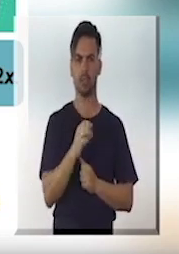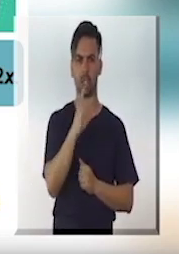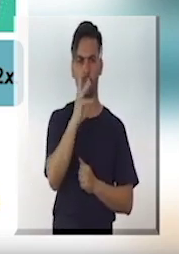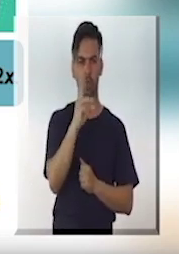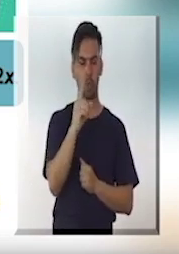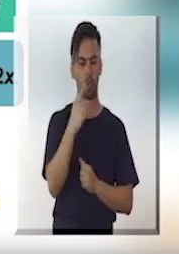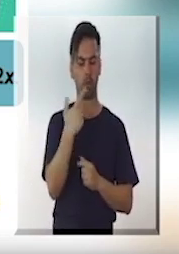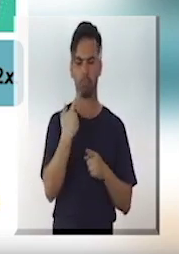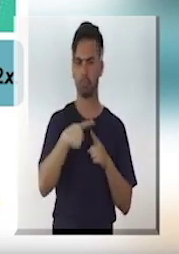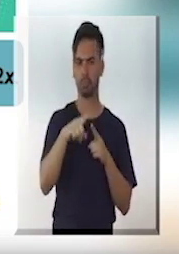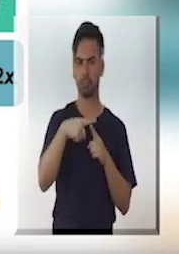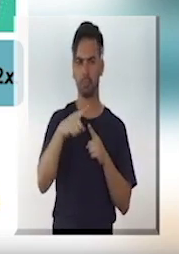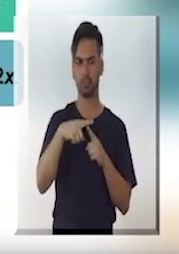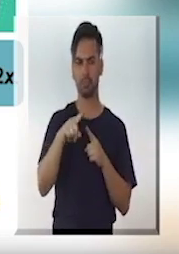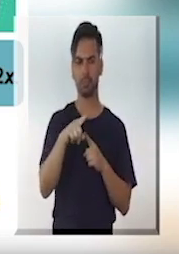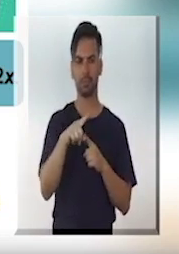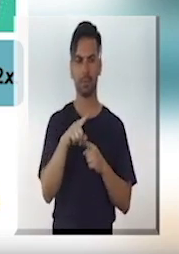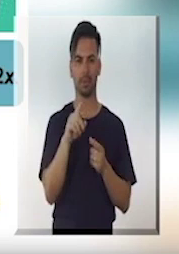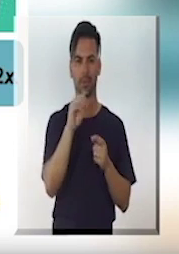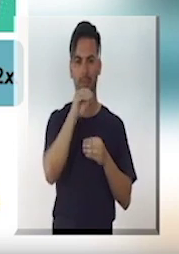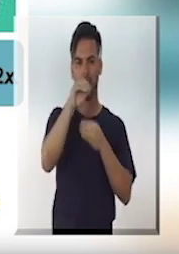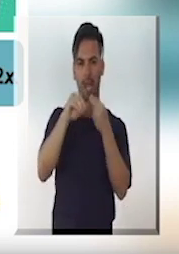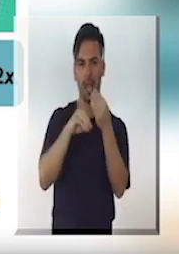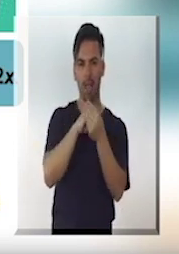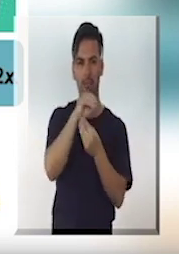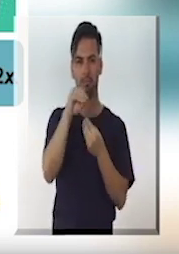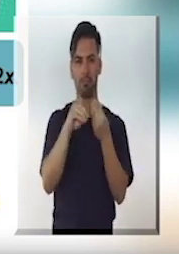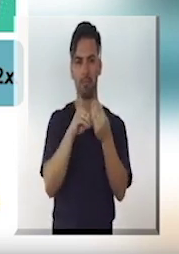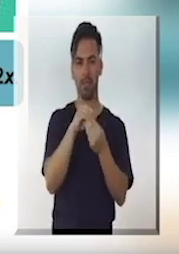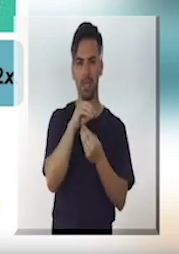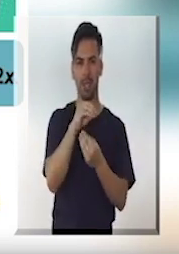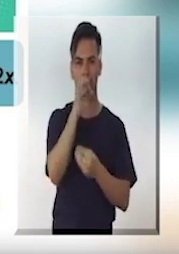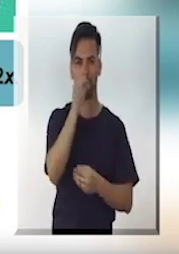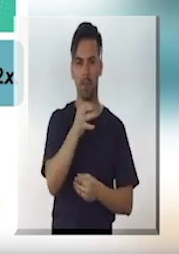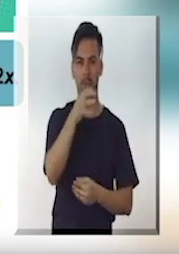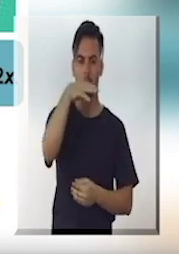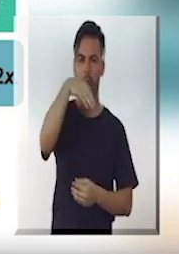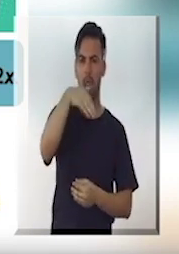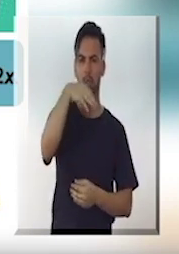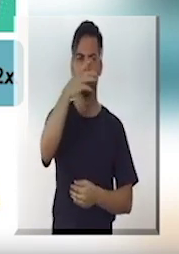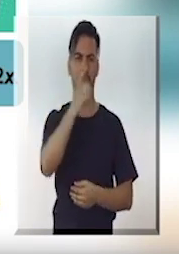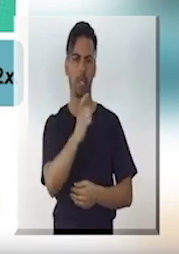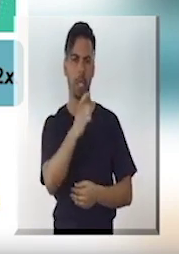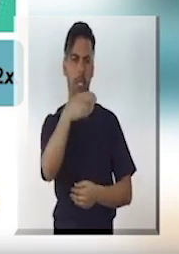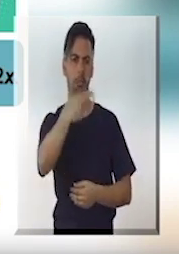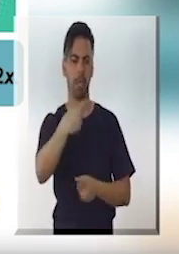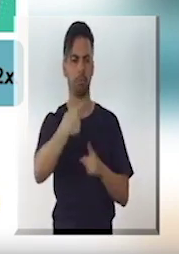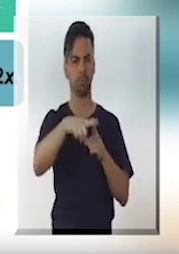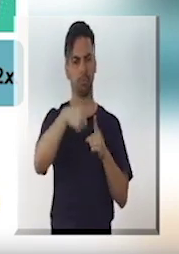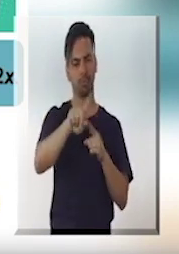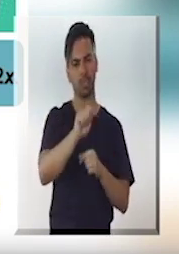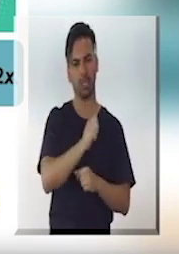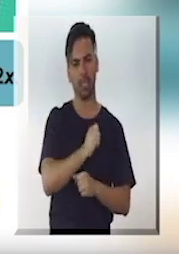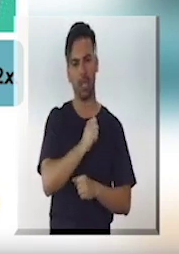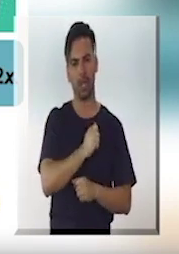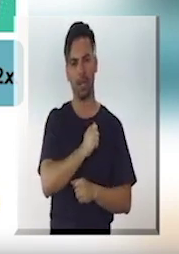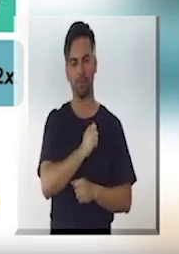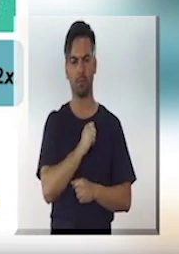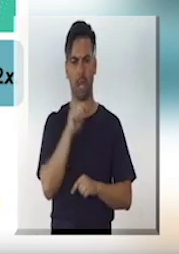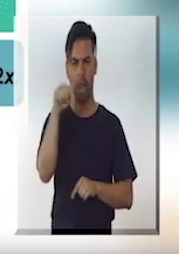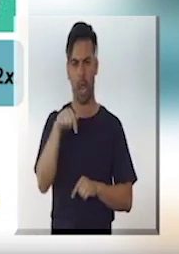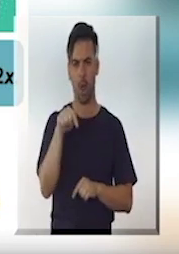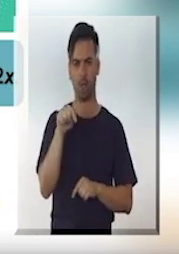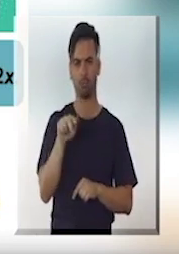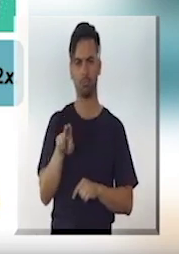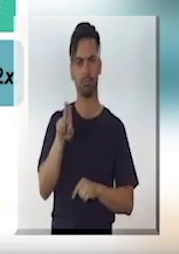el lenguaje de las variables. Para ello vamos a designarle una variable a este